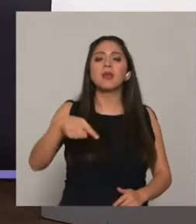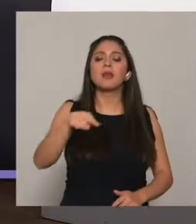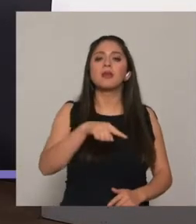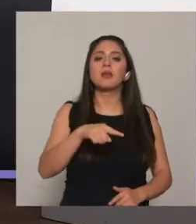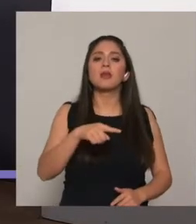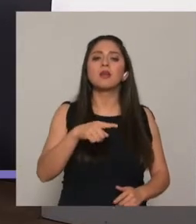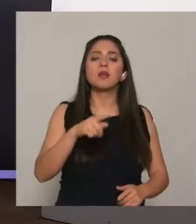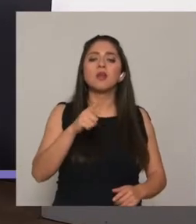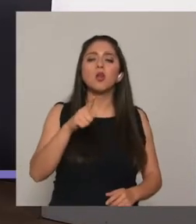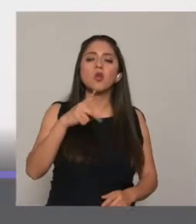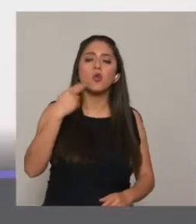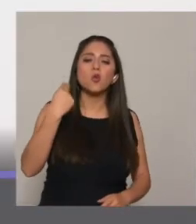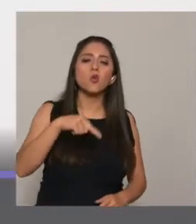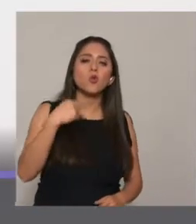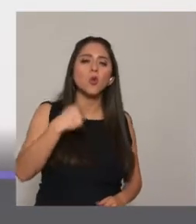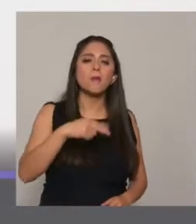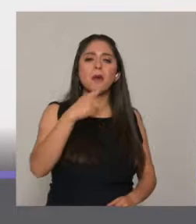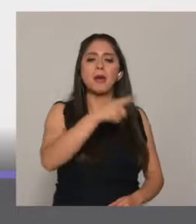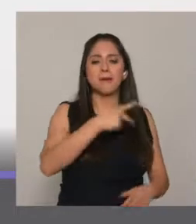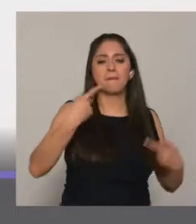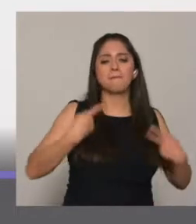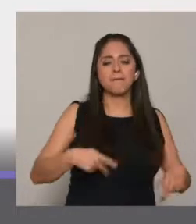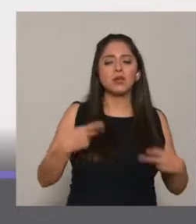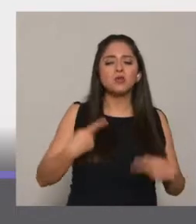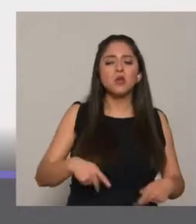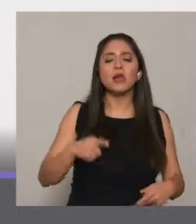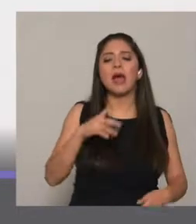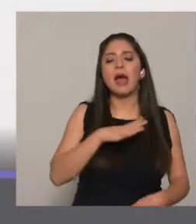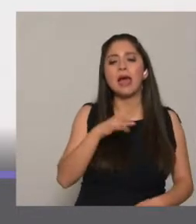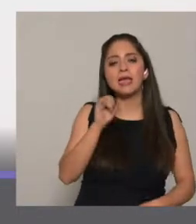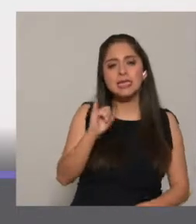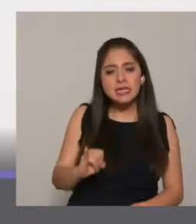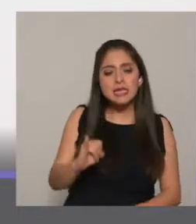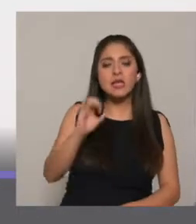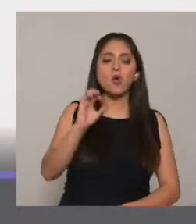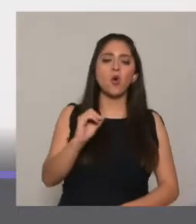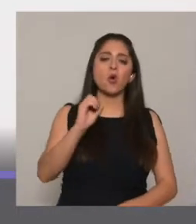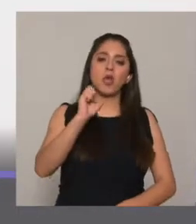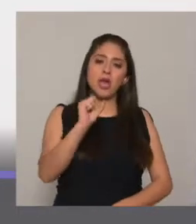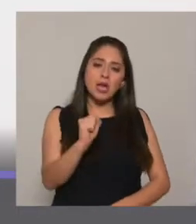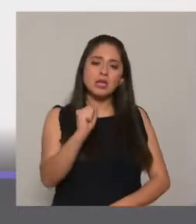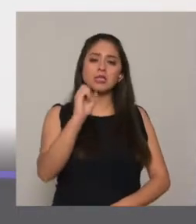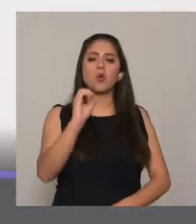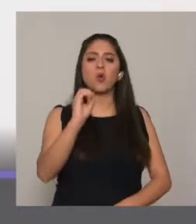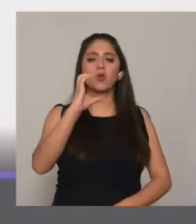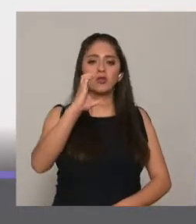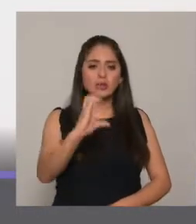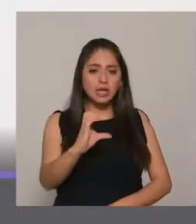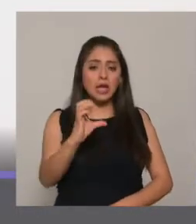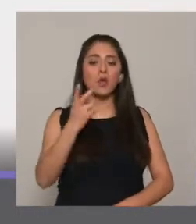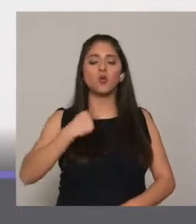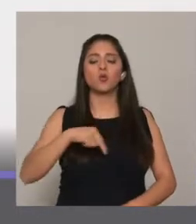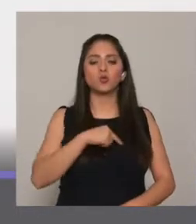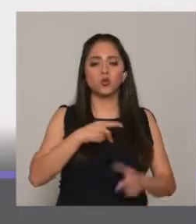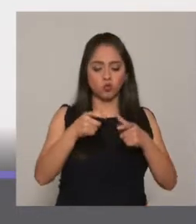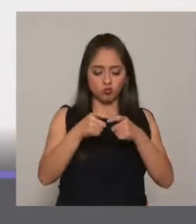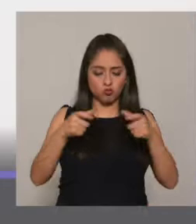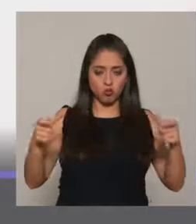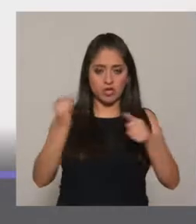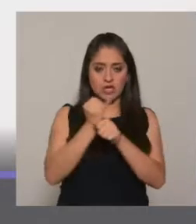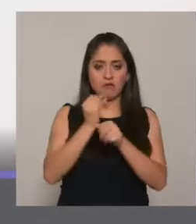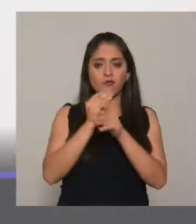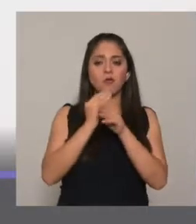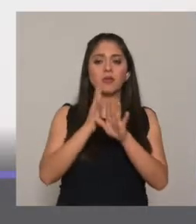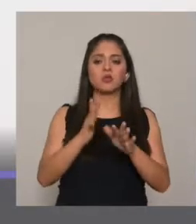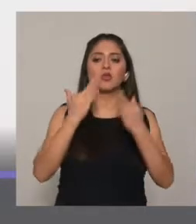el nombre de las personas, que si tiene una I, si no tiene I, que si es con S, que si es con C, entonces hacemos una información testimonial en